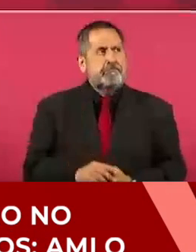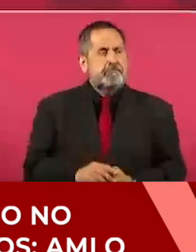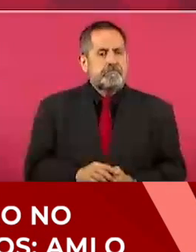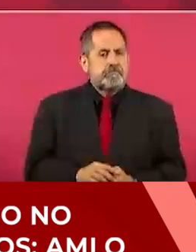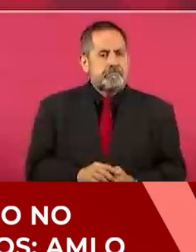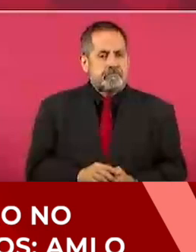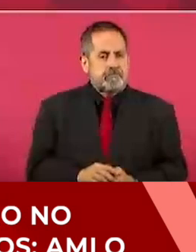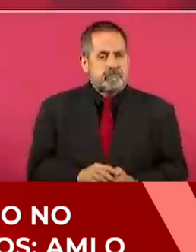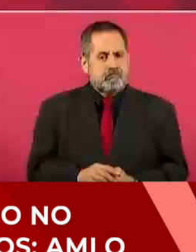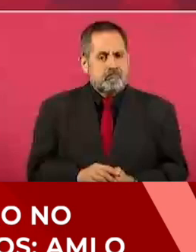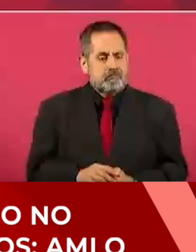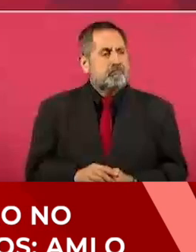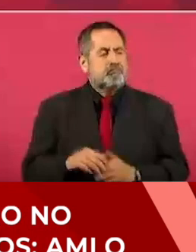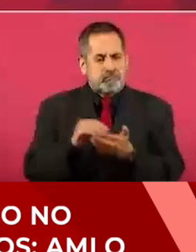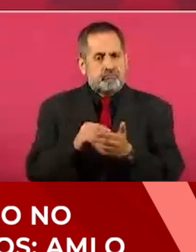se les va a seguir